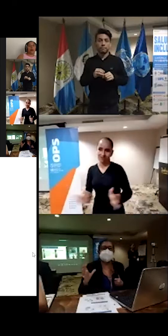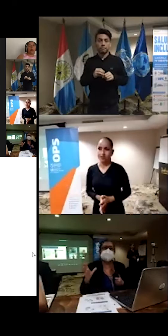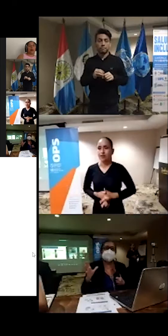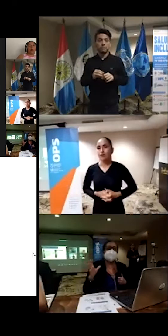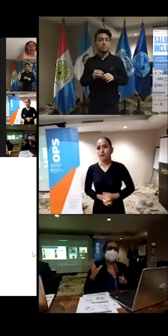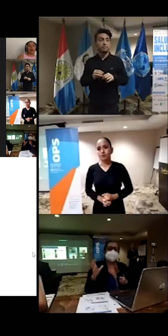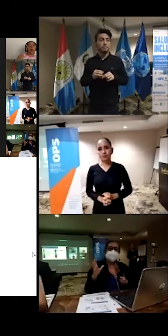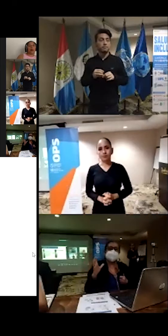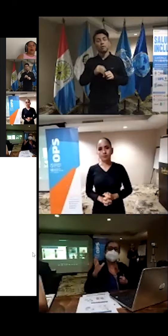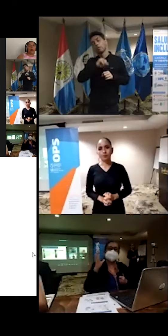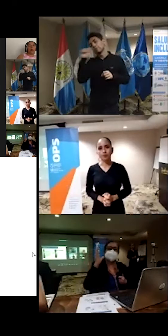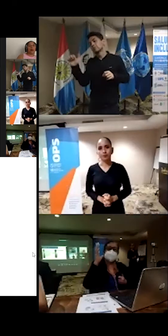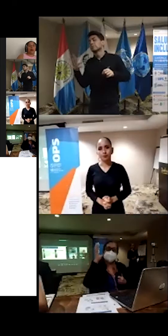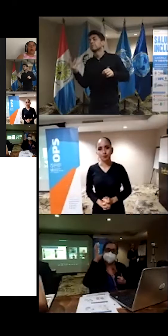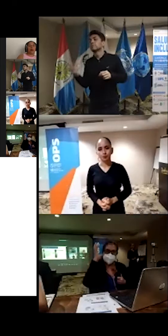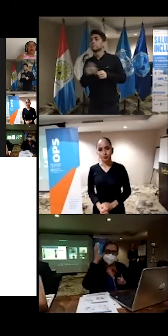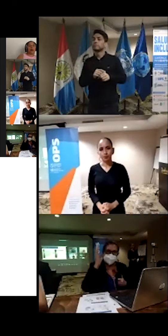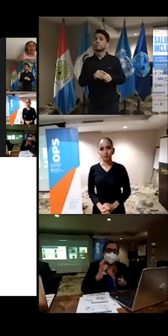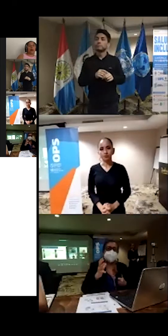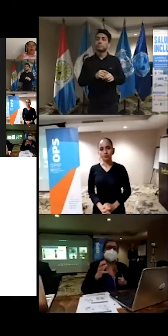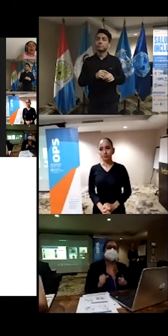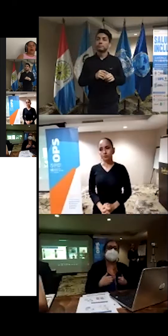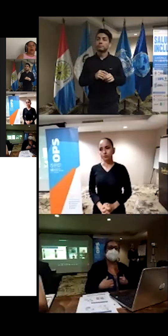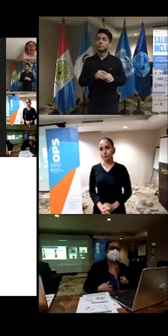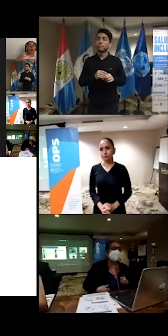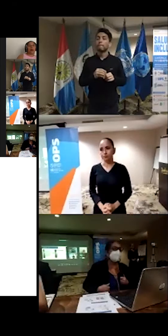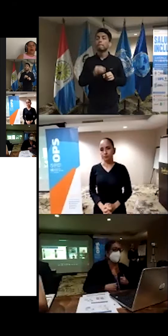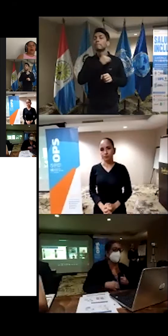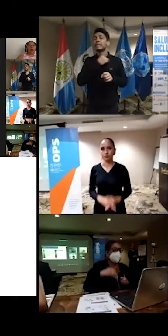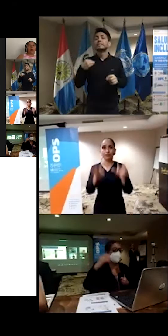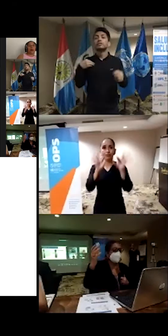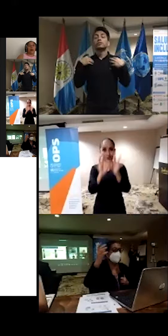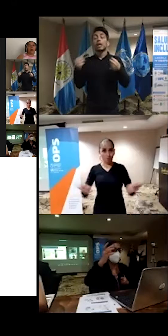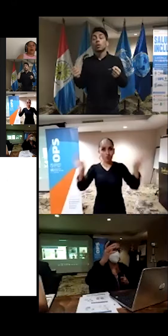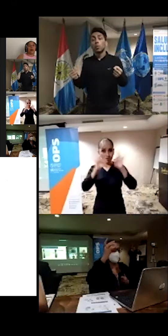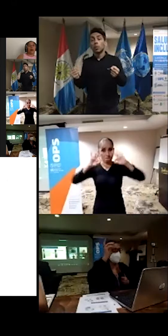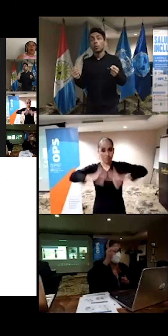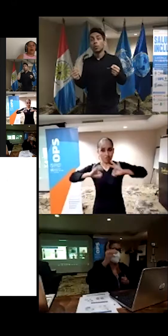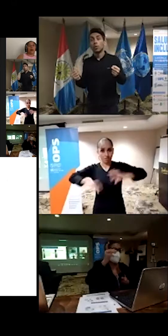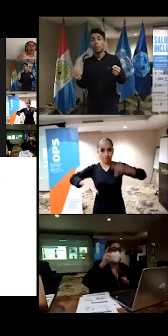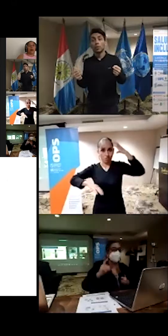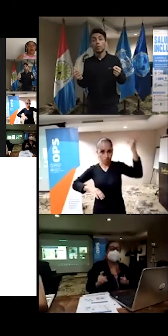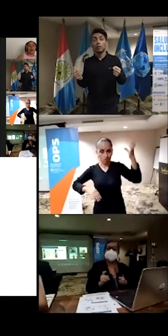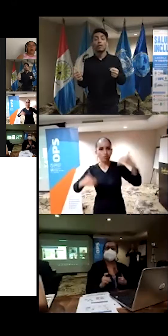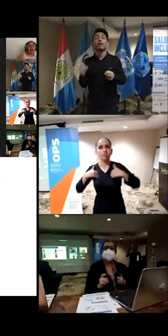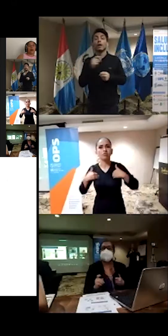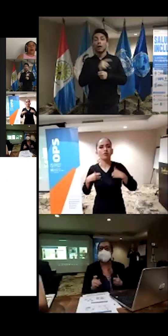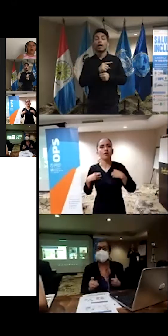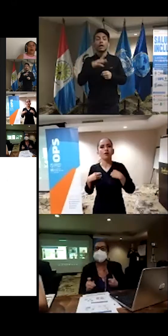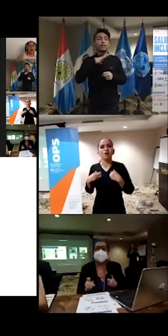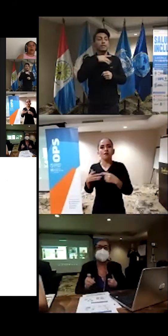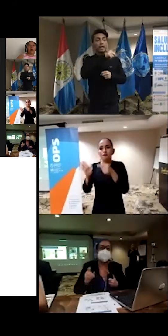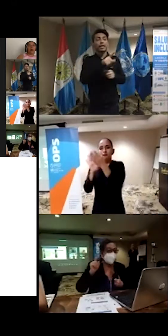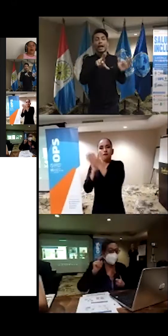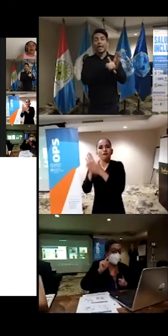Otra cosa importante es que el Ministerio de Salud Pública tiene a cargo el Código de Salud, según su Código